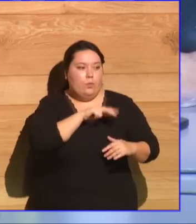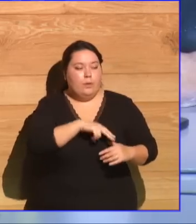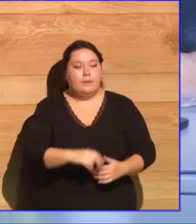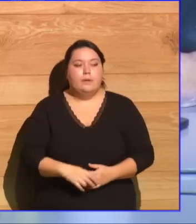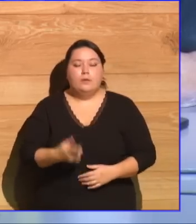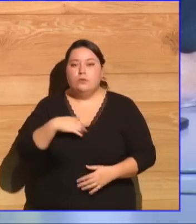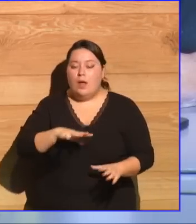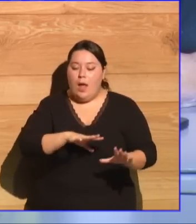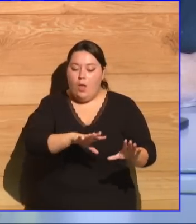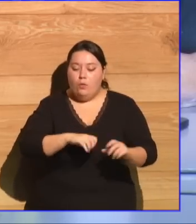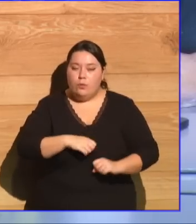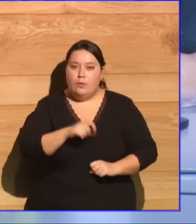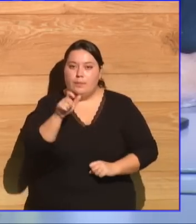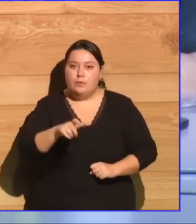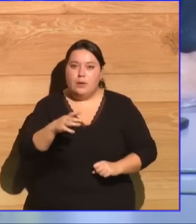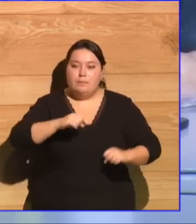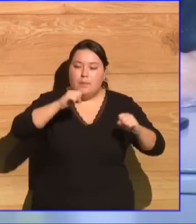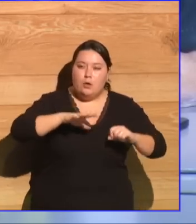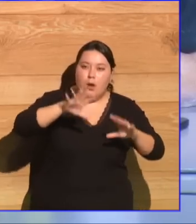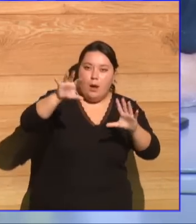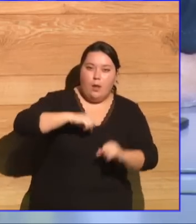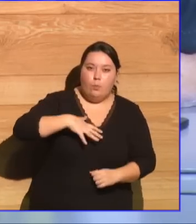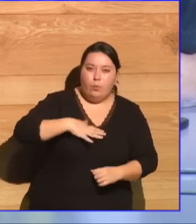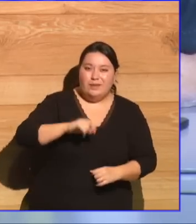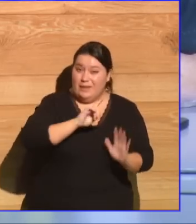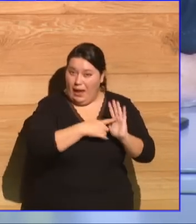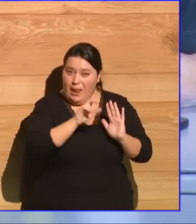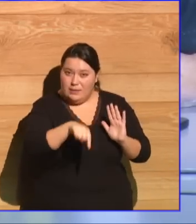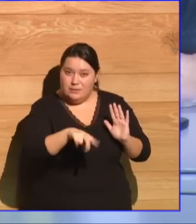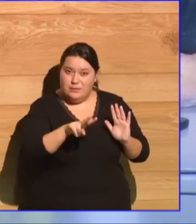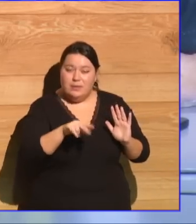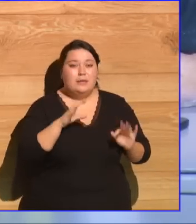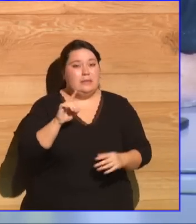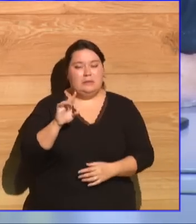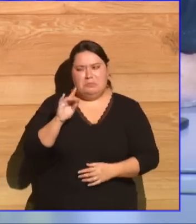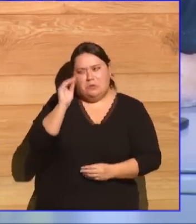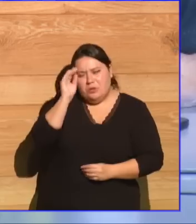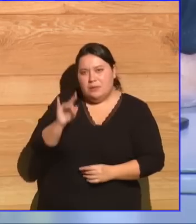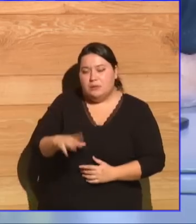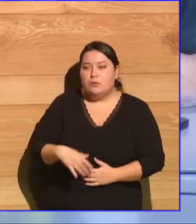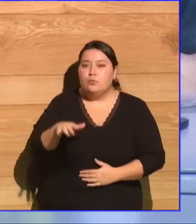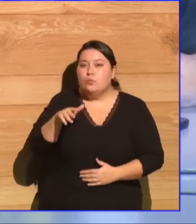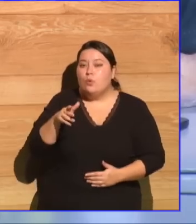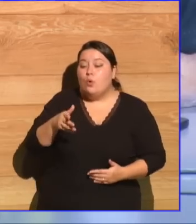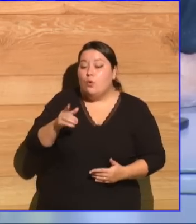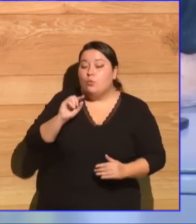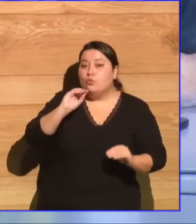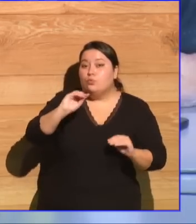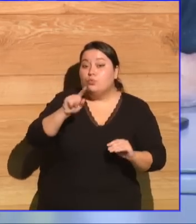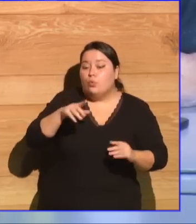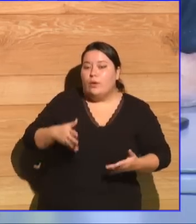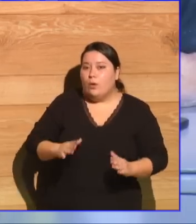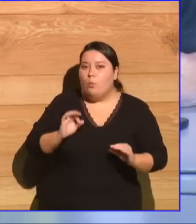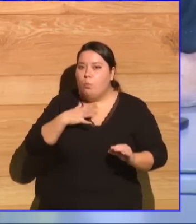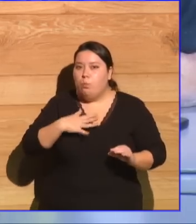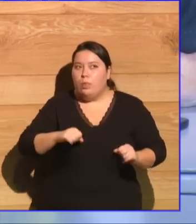a una persona mayor que tú. ¿Eso es legal? Yo creo que sí. ¿Sí? O sea, tú puedes tu hijo puede ser más... Yo creo que sí.